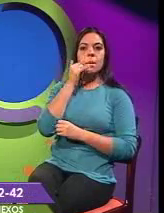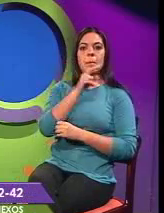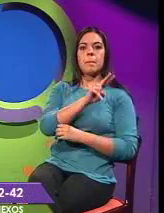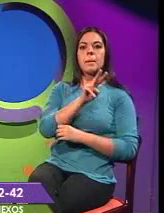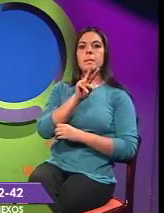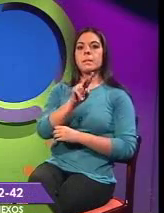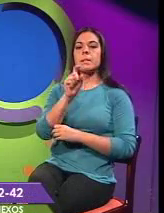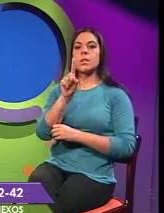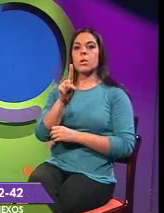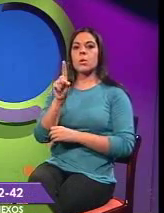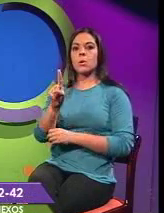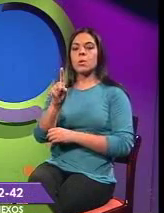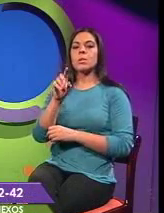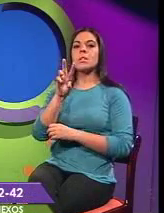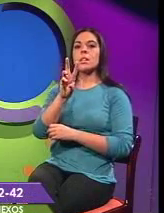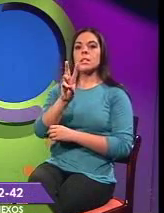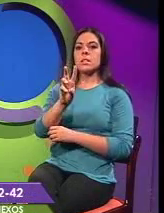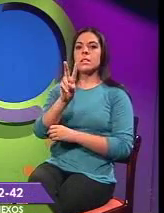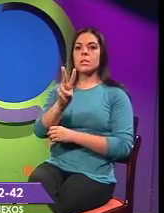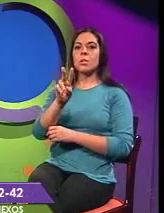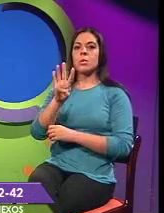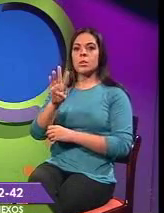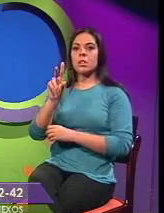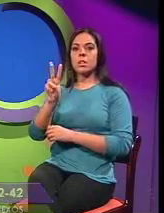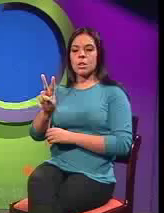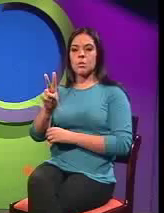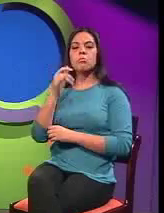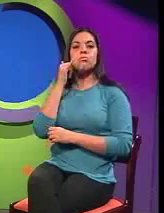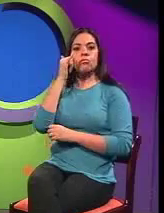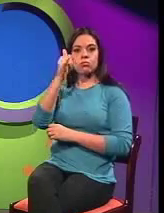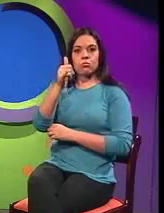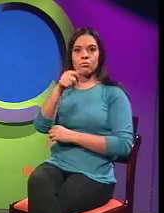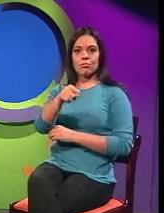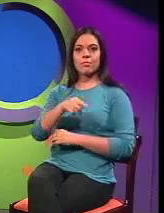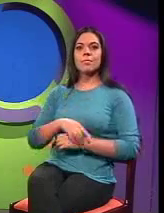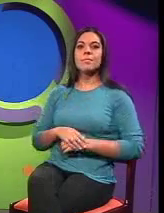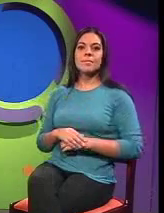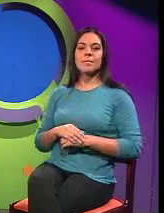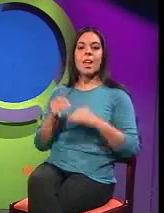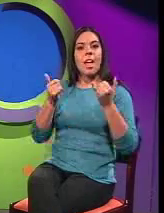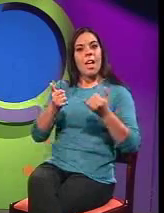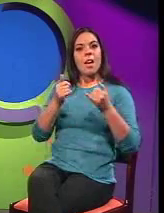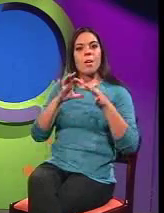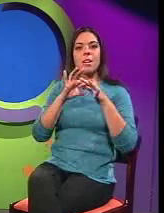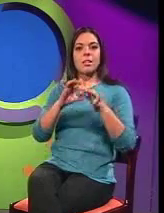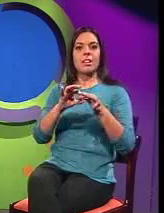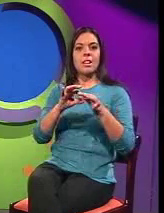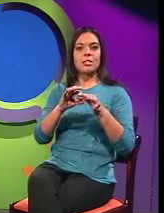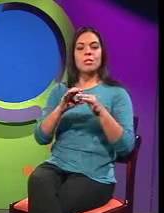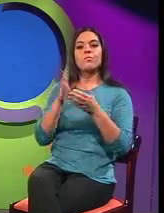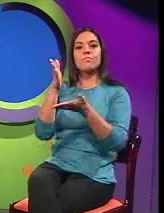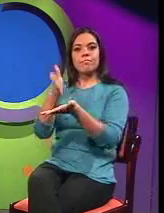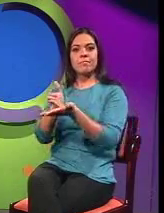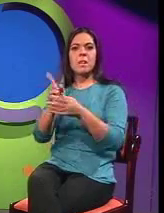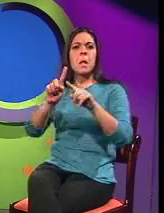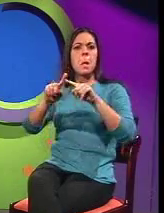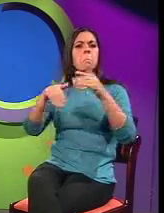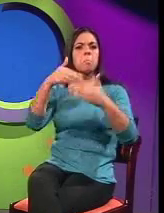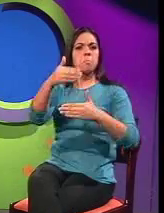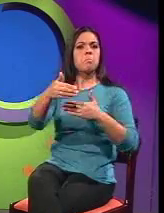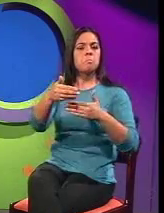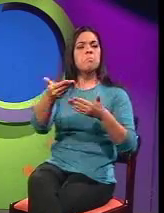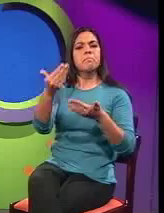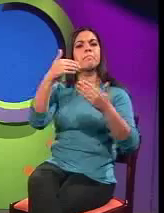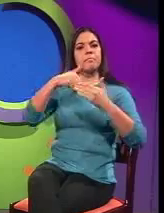11 62 42 y nosotros nos comunicaremos con ustedes. Ahora en Nexos vamos a un corte, pero enseguida regresamos